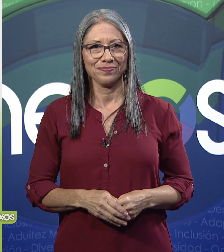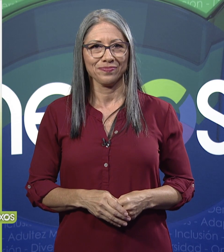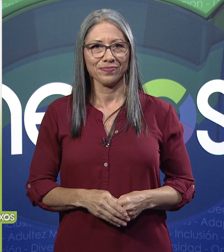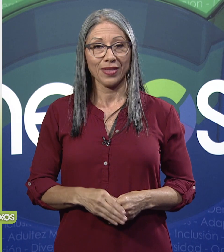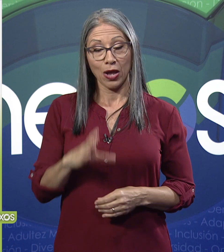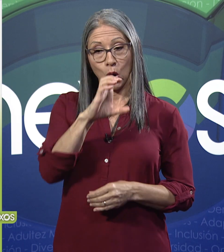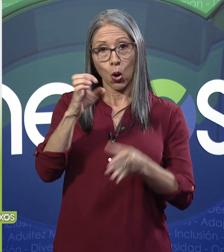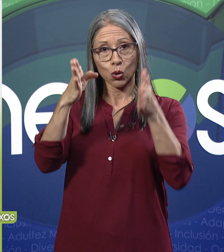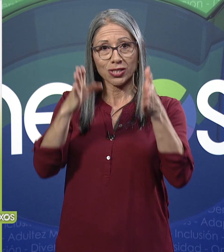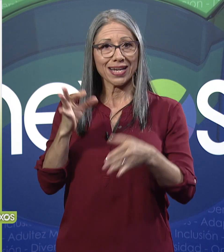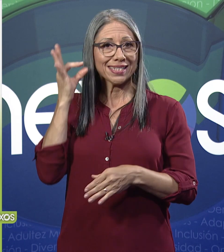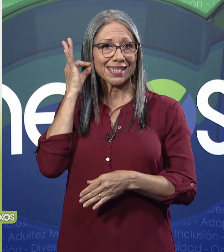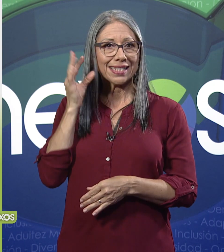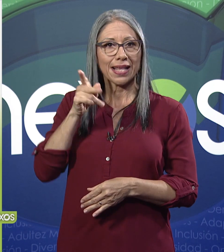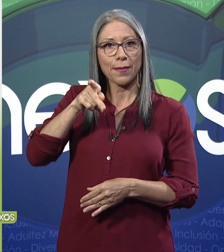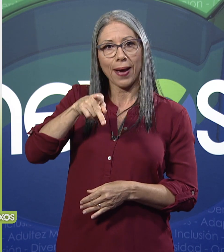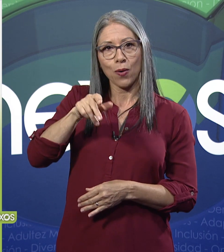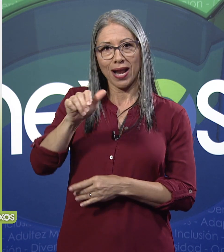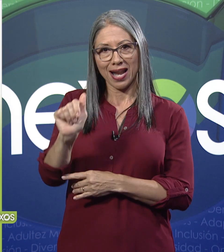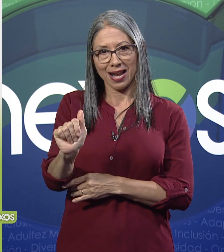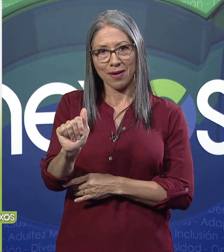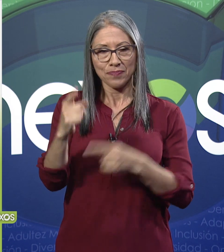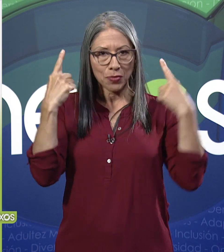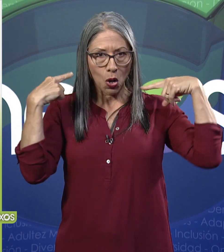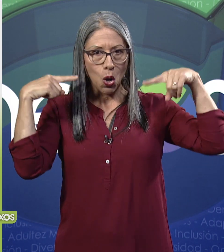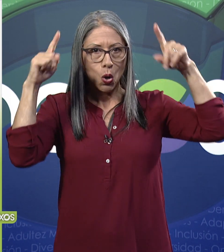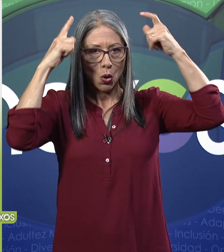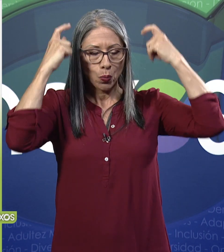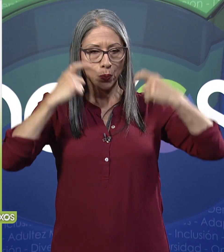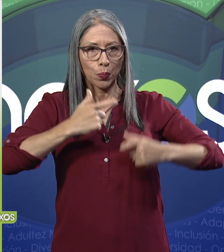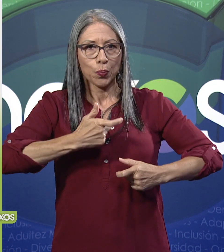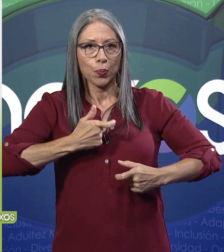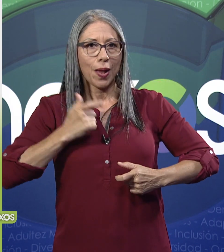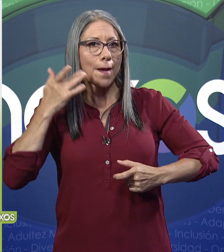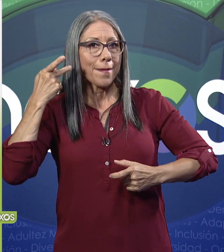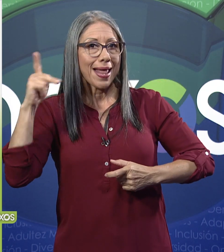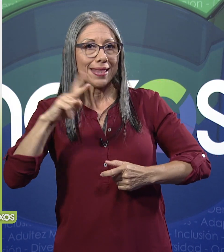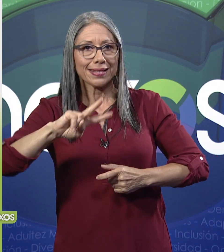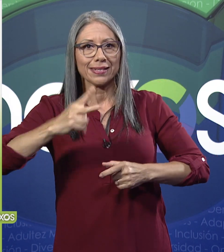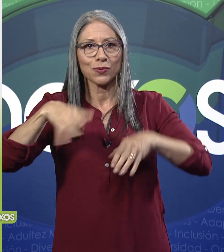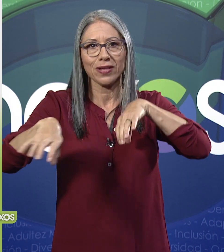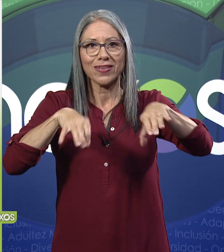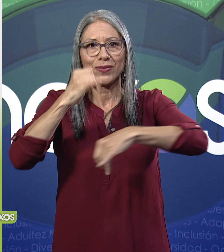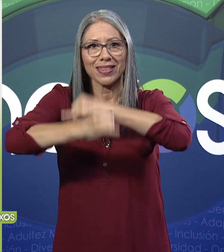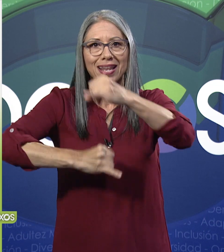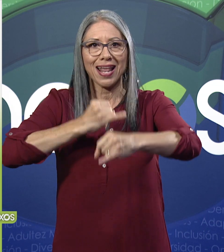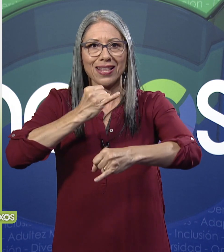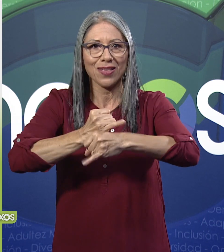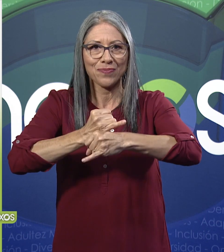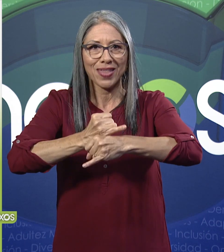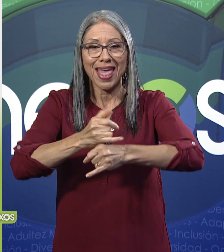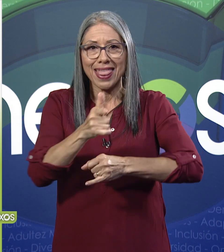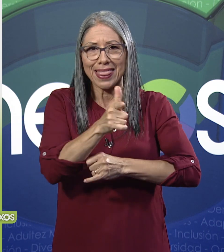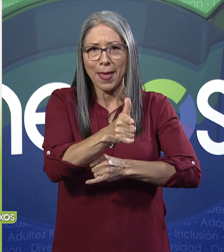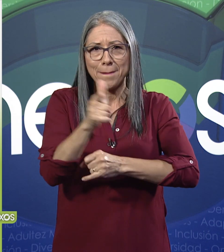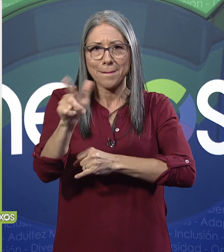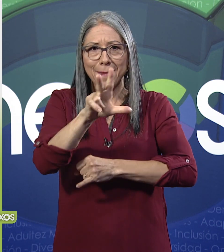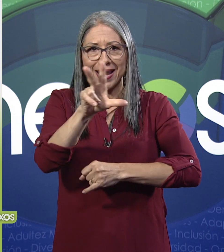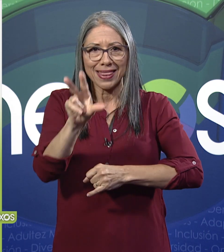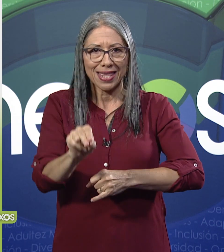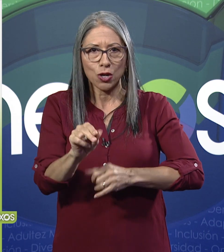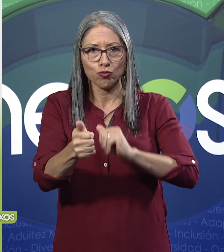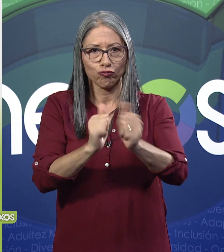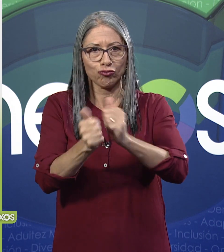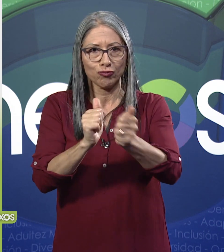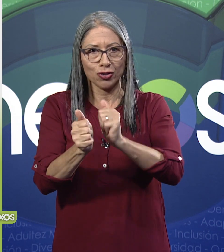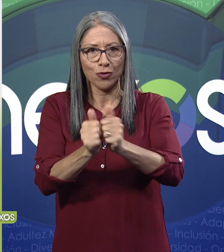La costarricense Paola Arana consiguió medalla de plata en su segundo evento internacional de paratiro deportivo, cuando